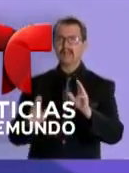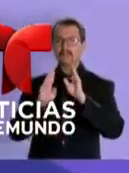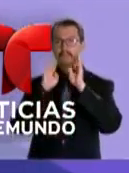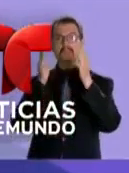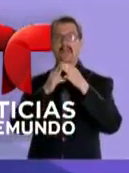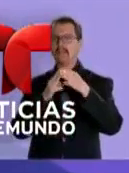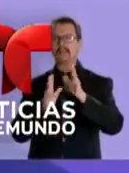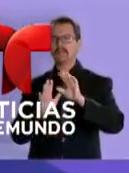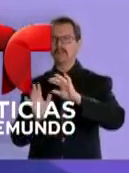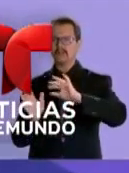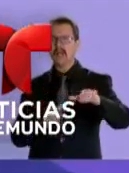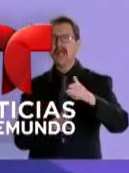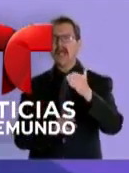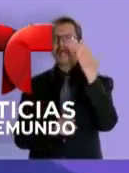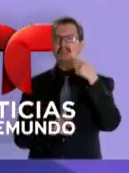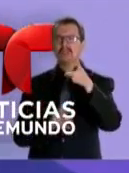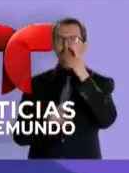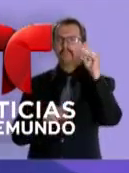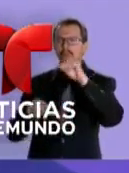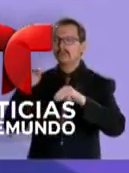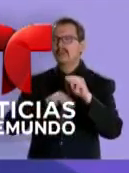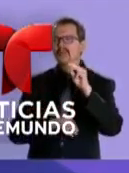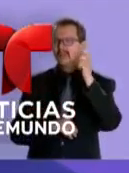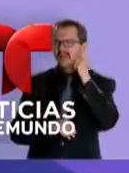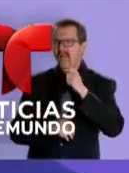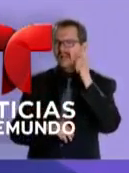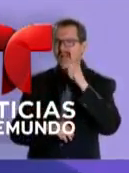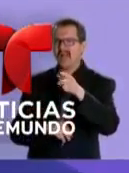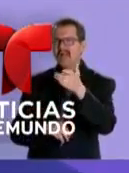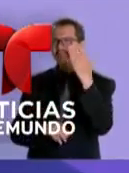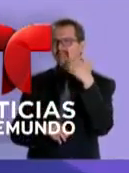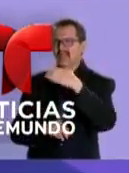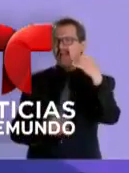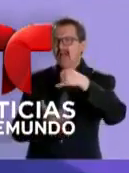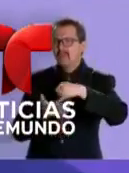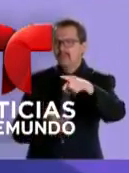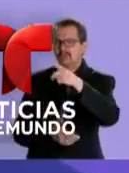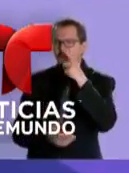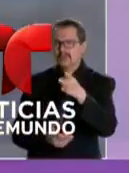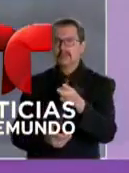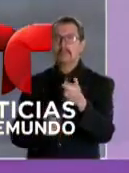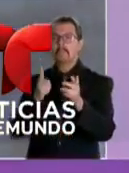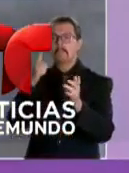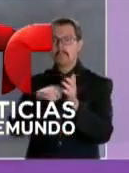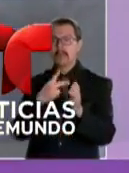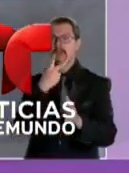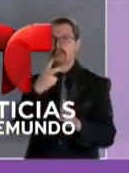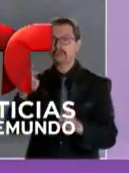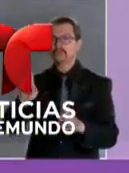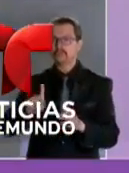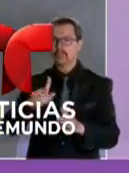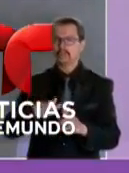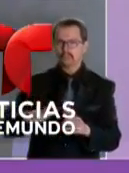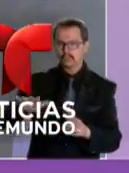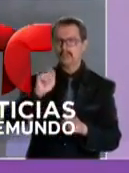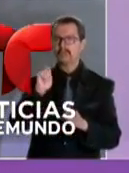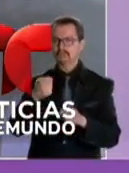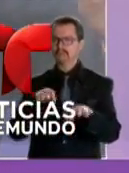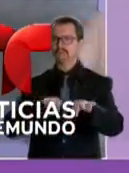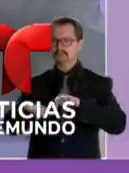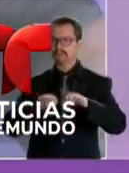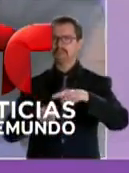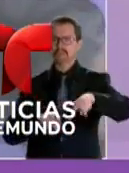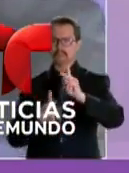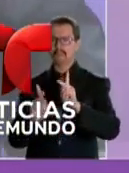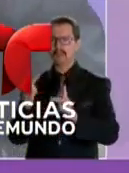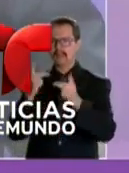la Sierra de Guerrero, que no se vean obligados 1.200 pueblos se dedican a la a amapola. sembrar amapola, que puedan sembrar maíz y que